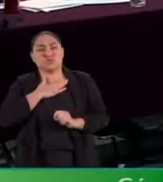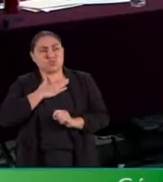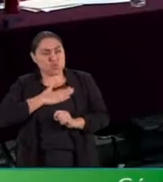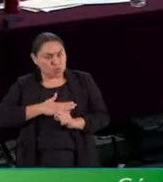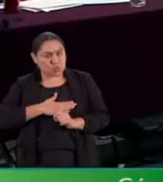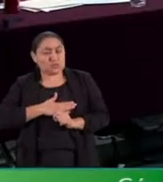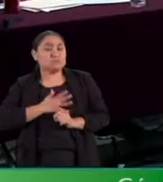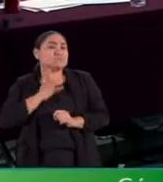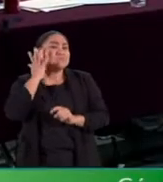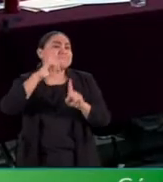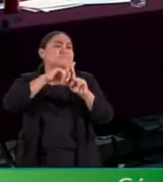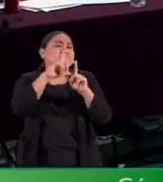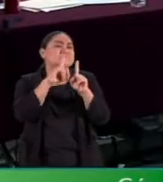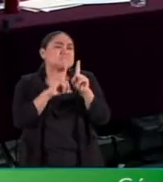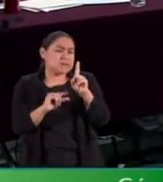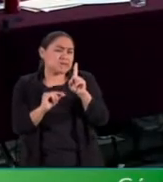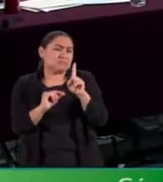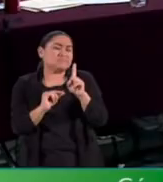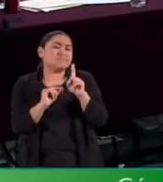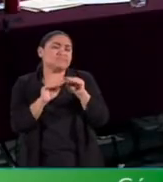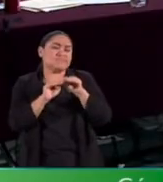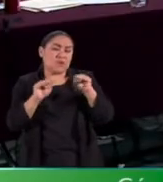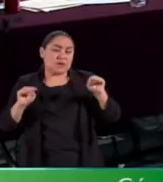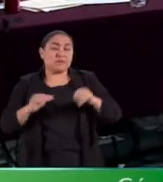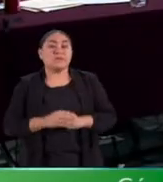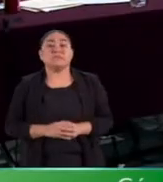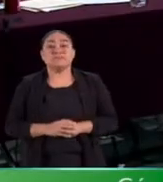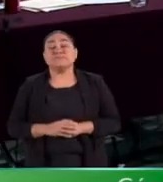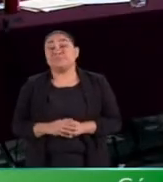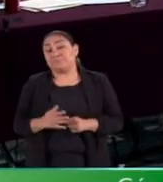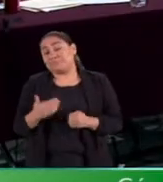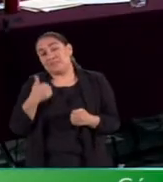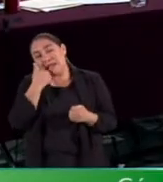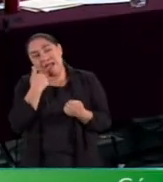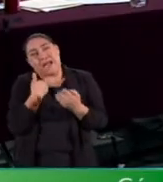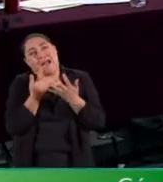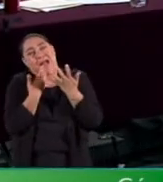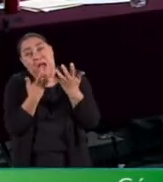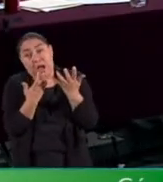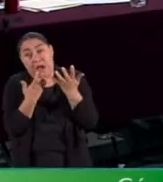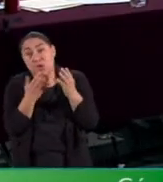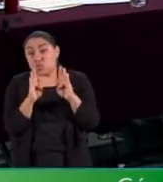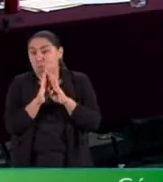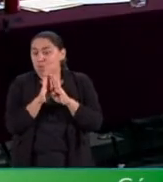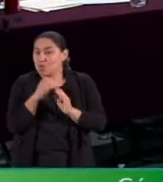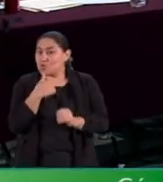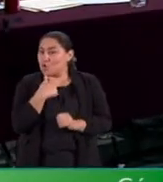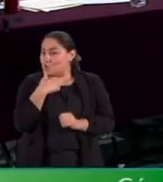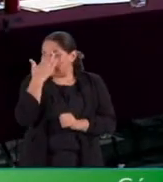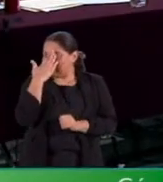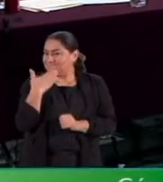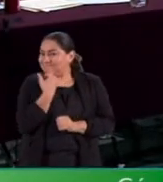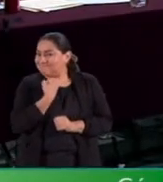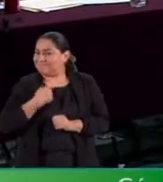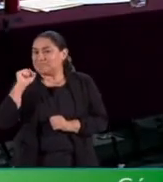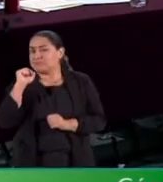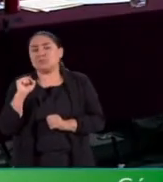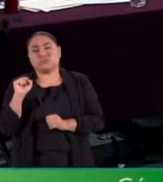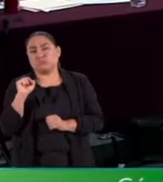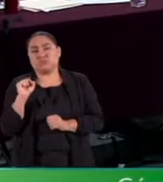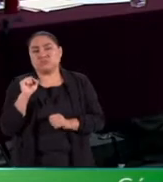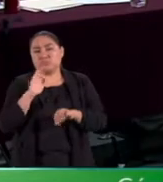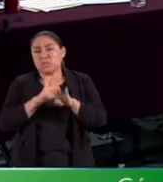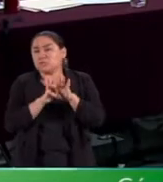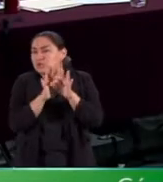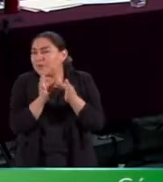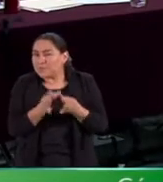un México un poco más igual. Que aspiran no a la fama que puede brindar ser un litigante exitoso, sino a estudiar a fondo y